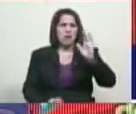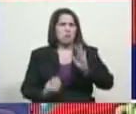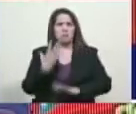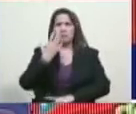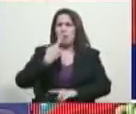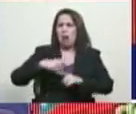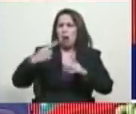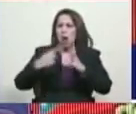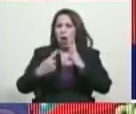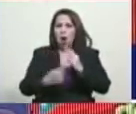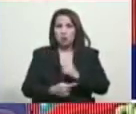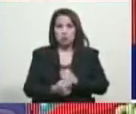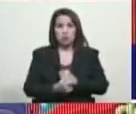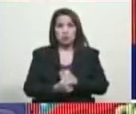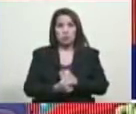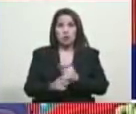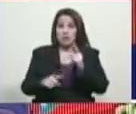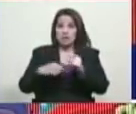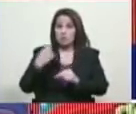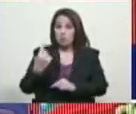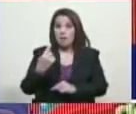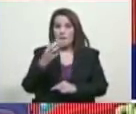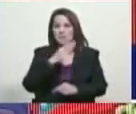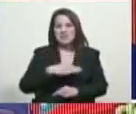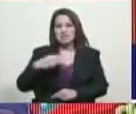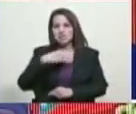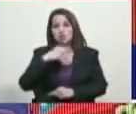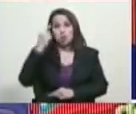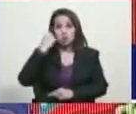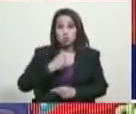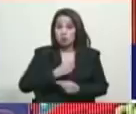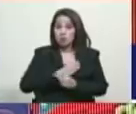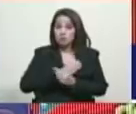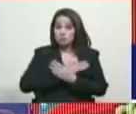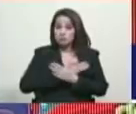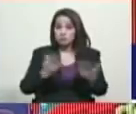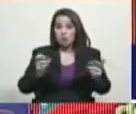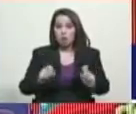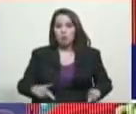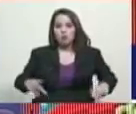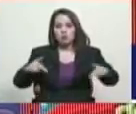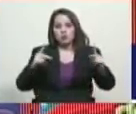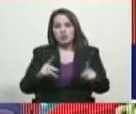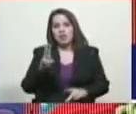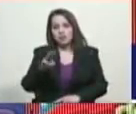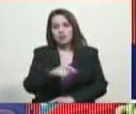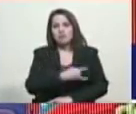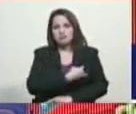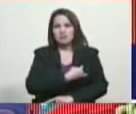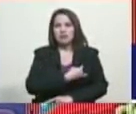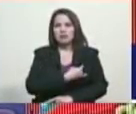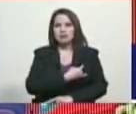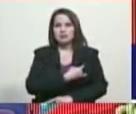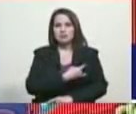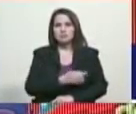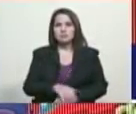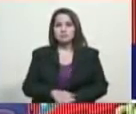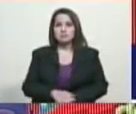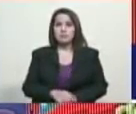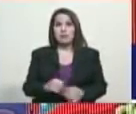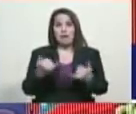de Rivas creó la misión Sucre para darle la oportunidad de la educación universitaria.